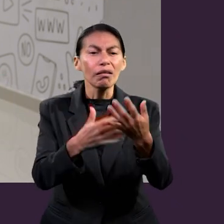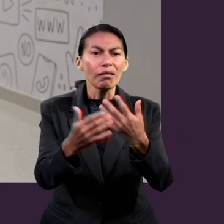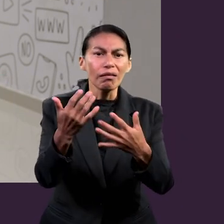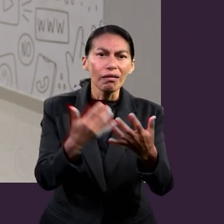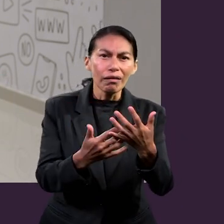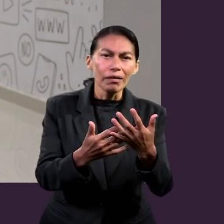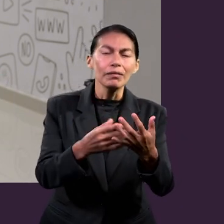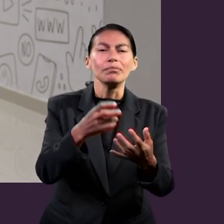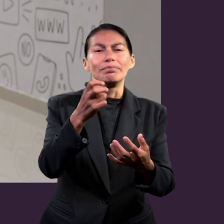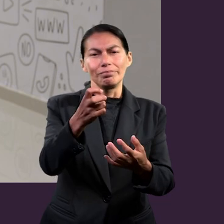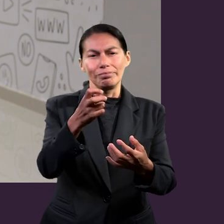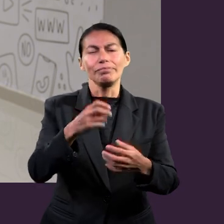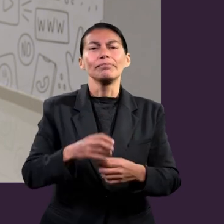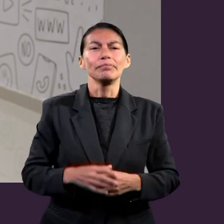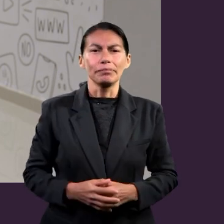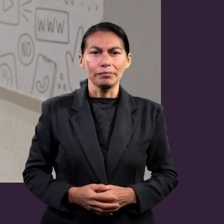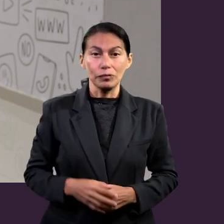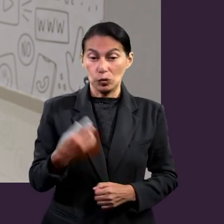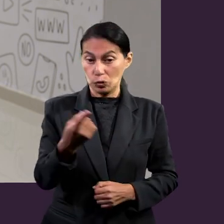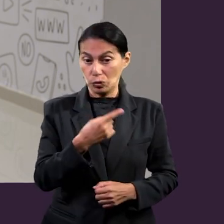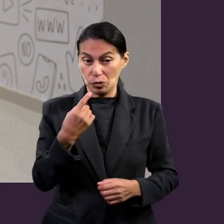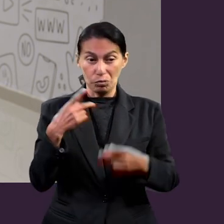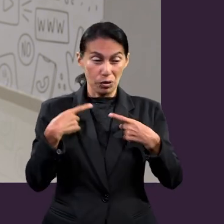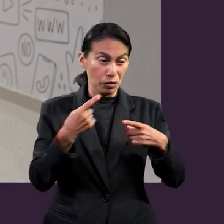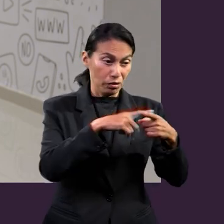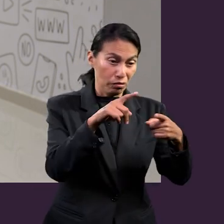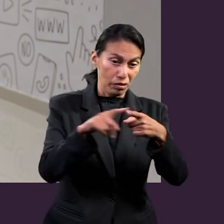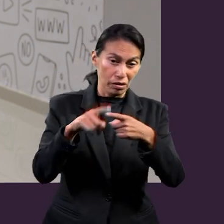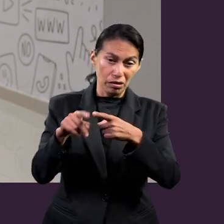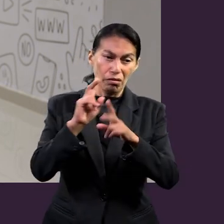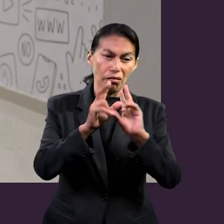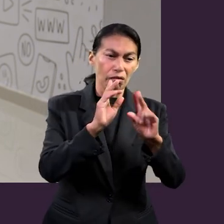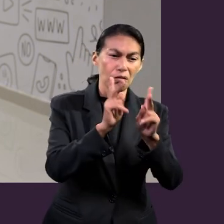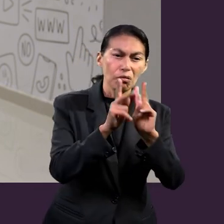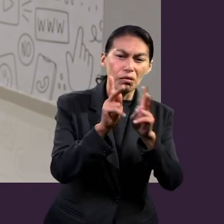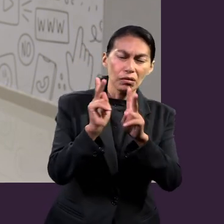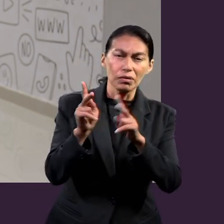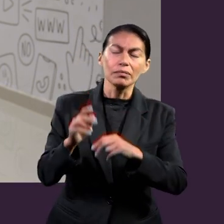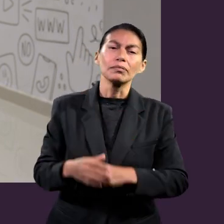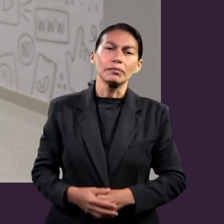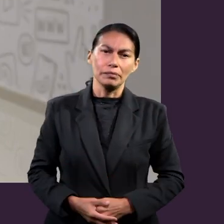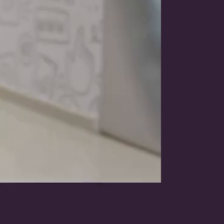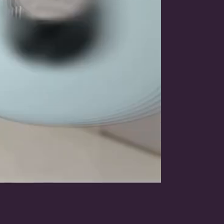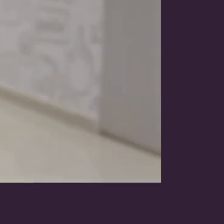o de palabras que usamos al comunicarnos con nuestros semejantes.